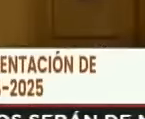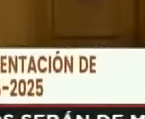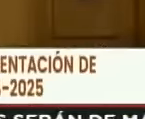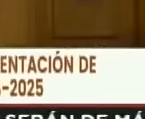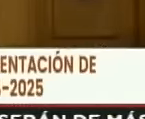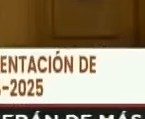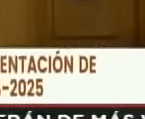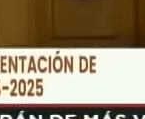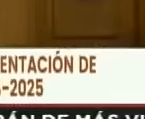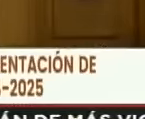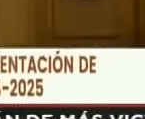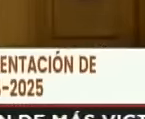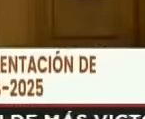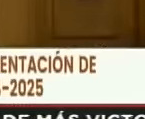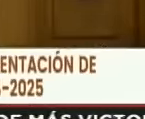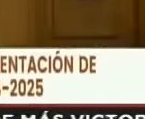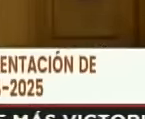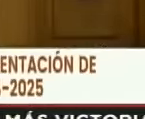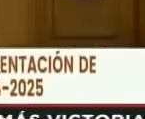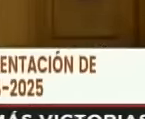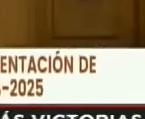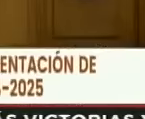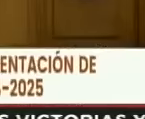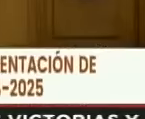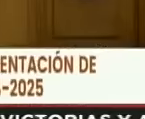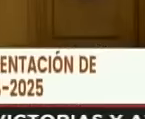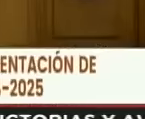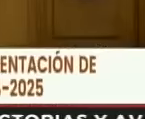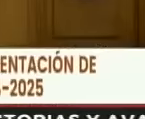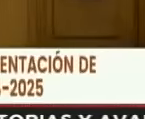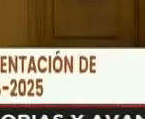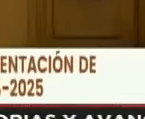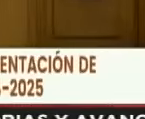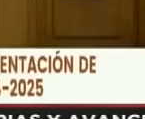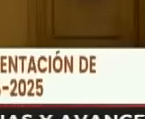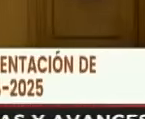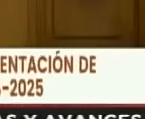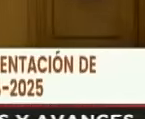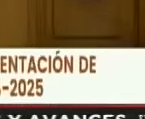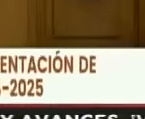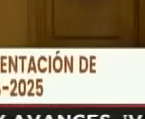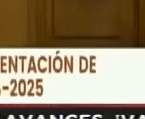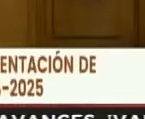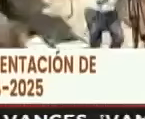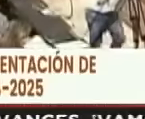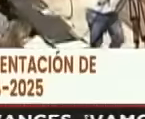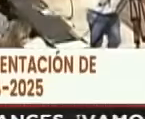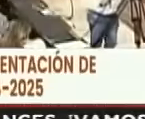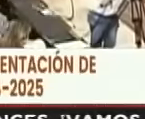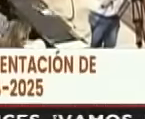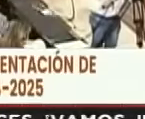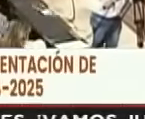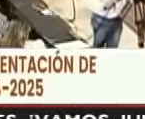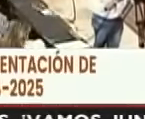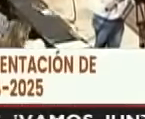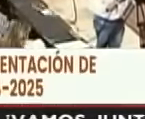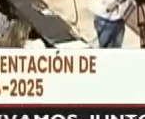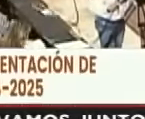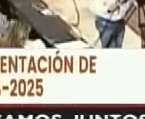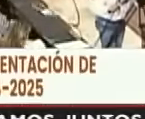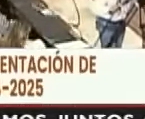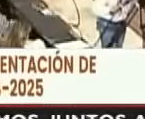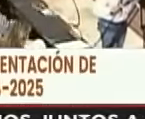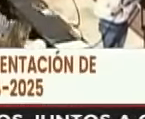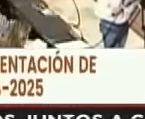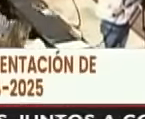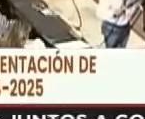Y se reunirá en el Salón de Sesiones del Palacio Federal Legislativo, donde estamos nosotros aquí, ¿verdad? En